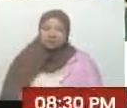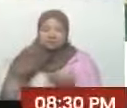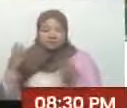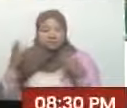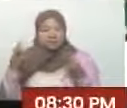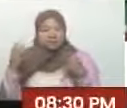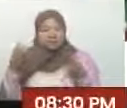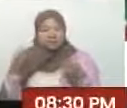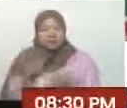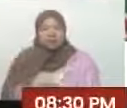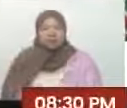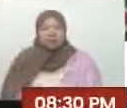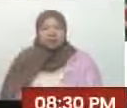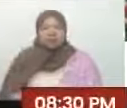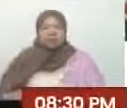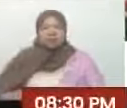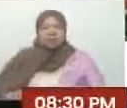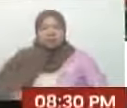cuenta con...